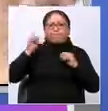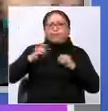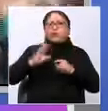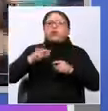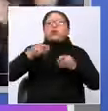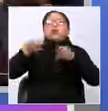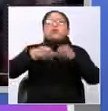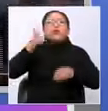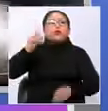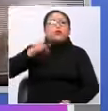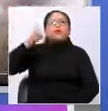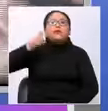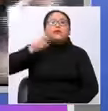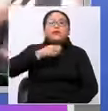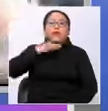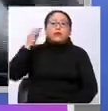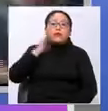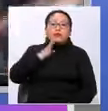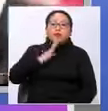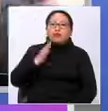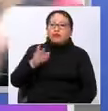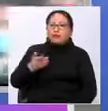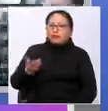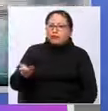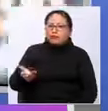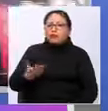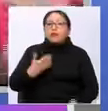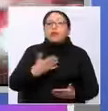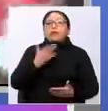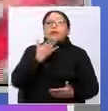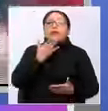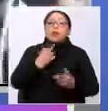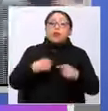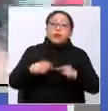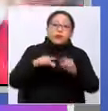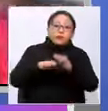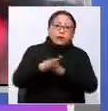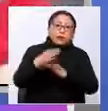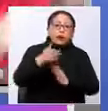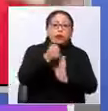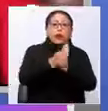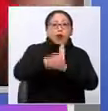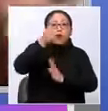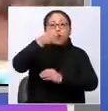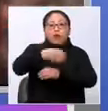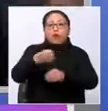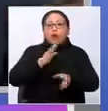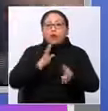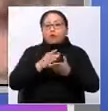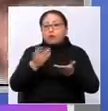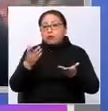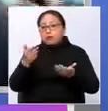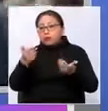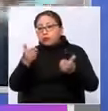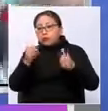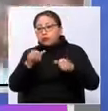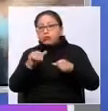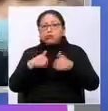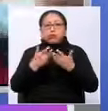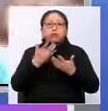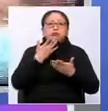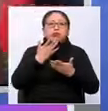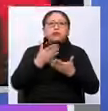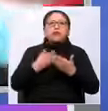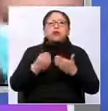este caso del golpe de Estado que se ha suscitado en nuestro país durante el periodo 2019. Ha manifestado de que sí